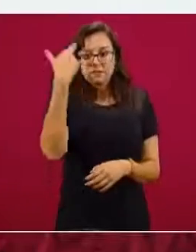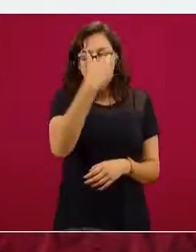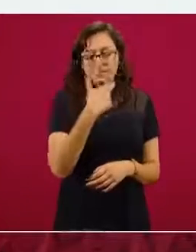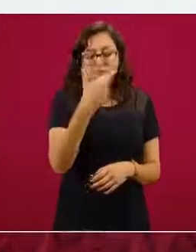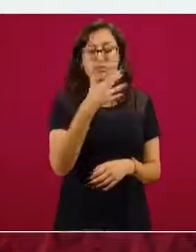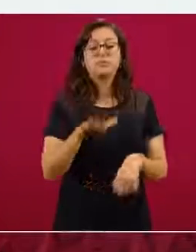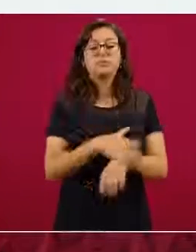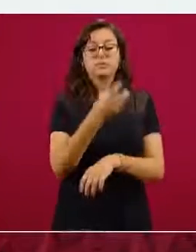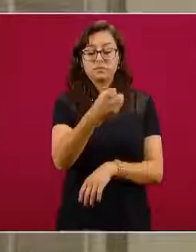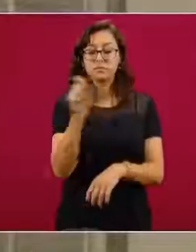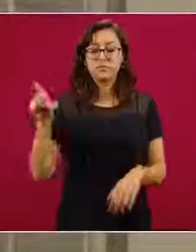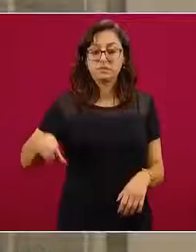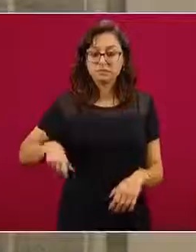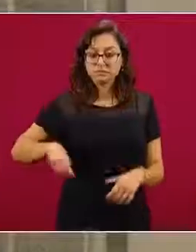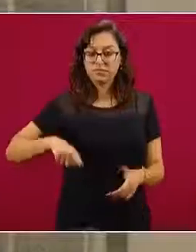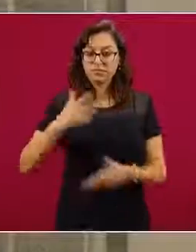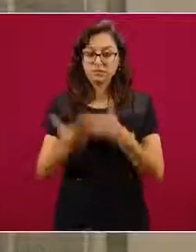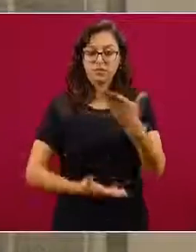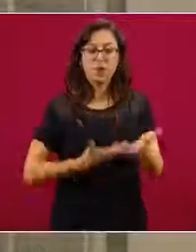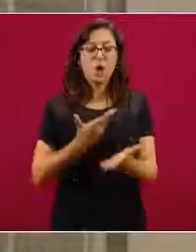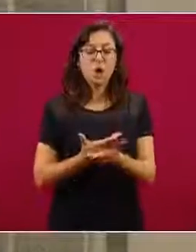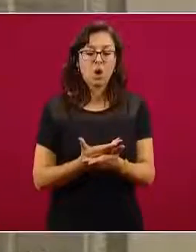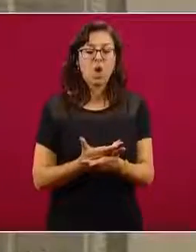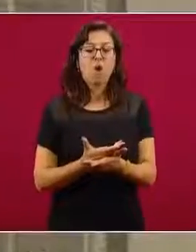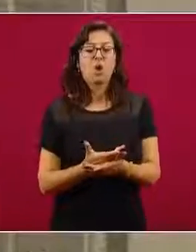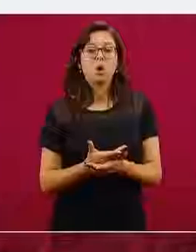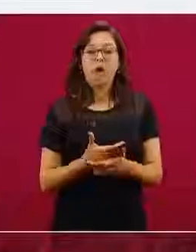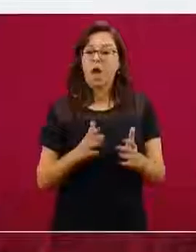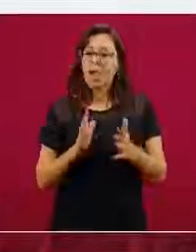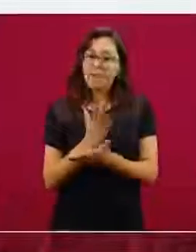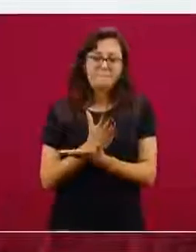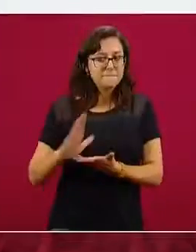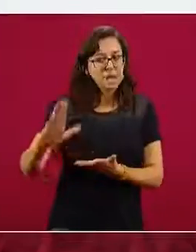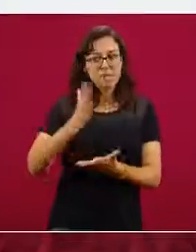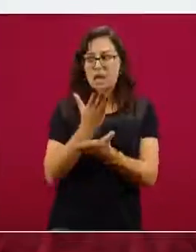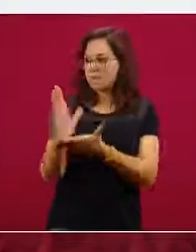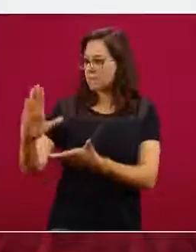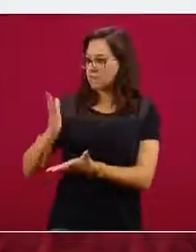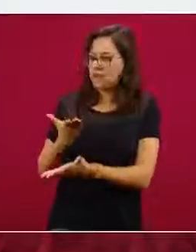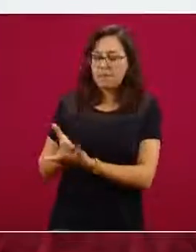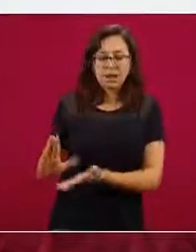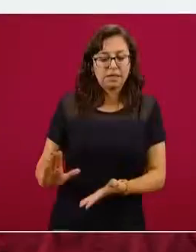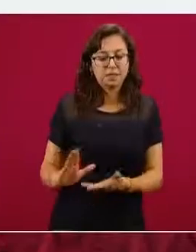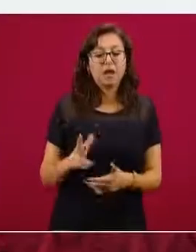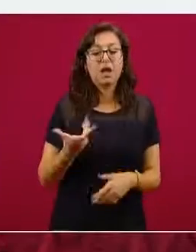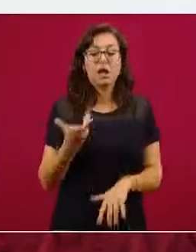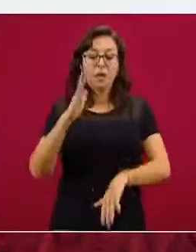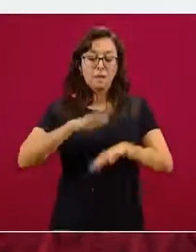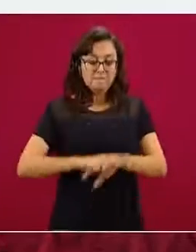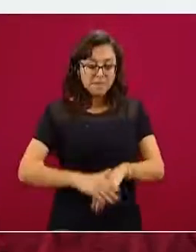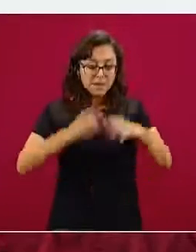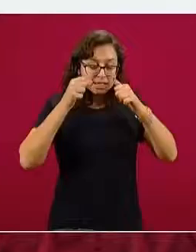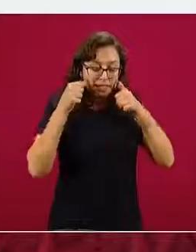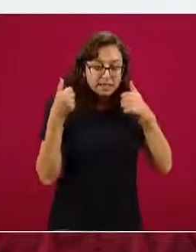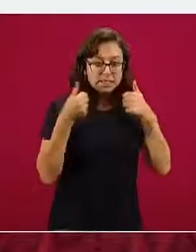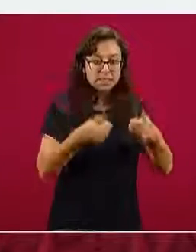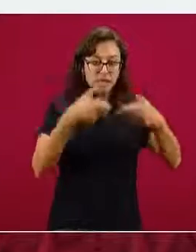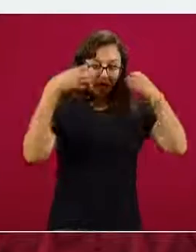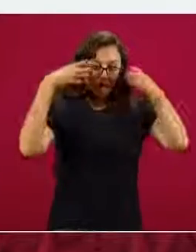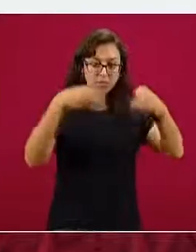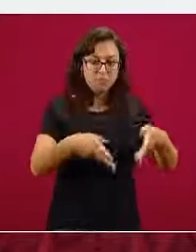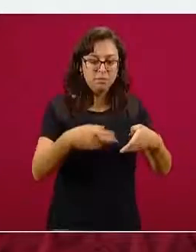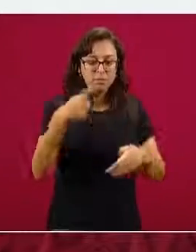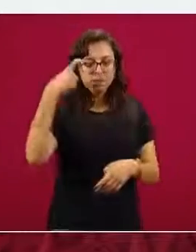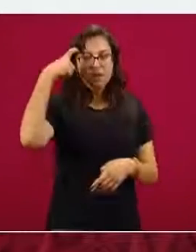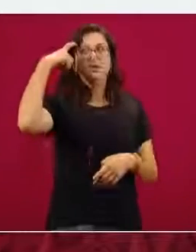hay que impulsar la política de suelo como un ente autónomo, no solo para darle mayor visibilidad y que seamos